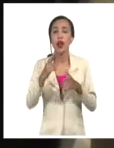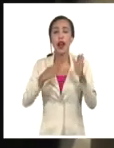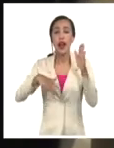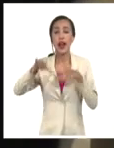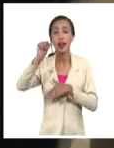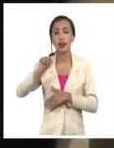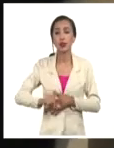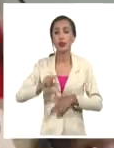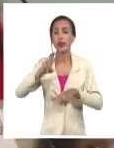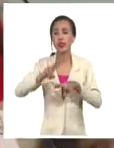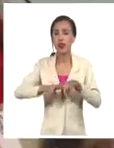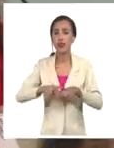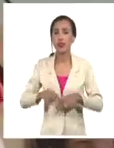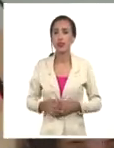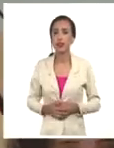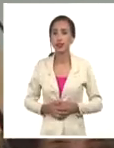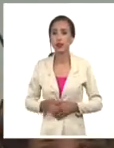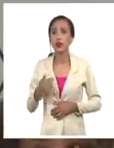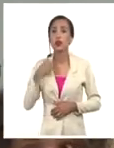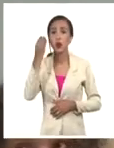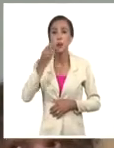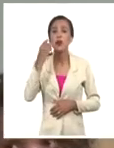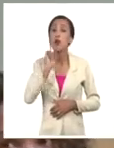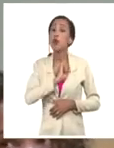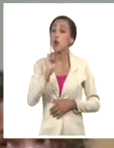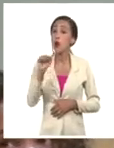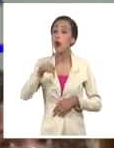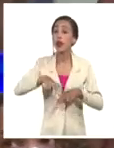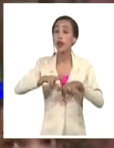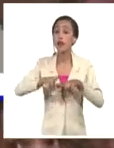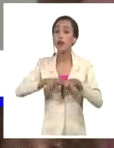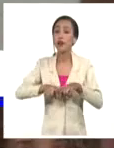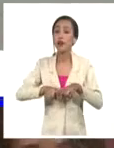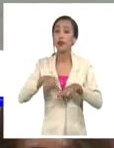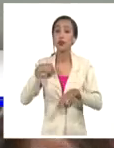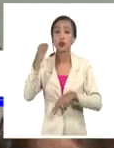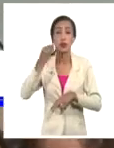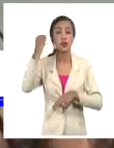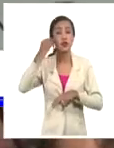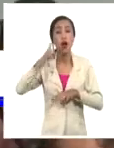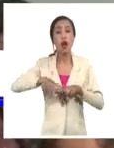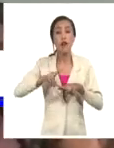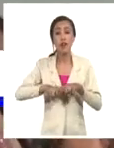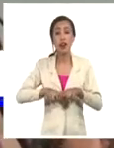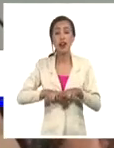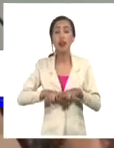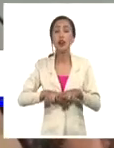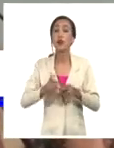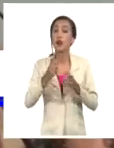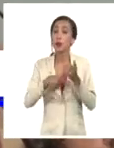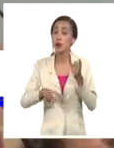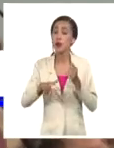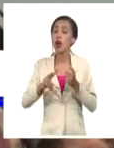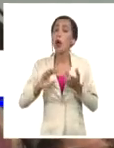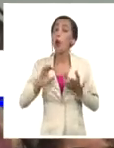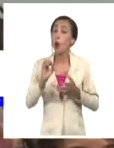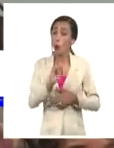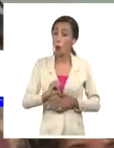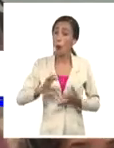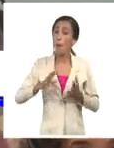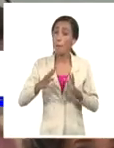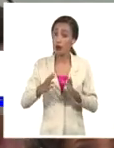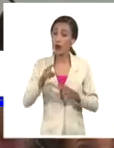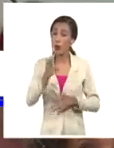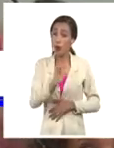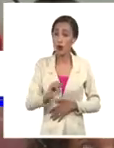La Habana. Creo que eso ha sido un logro en La Habana. Realmente La Habana es una provincia que tiene sus complejidades organizativas, por lo que conocemos, la capital